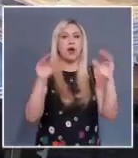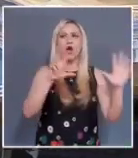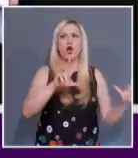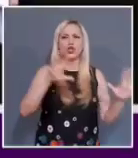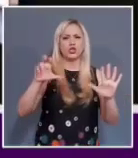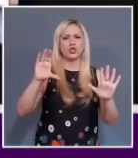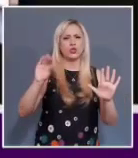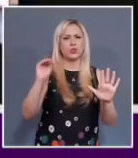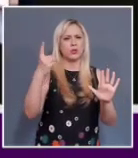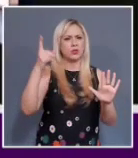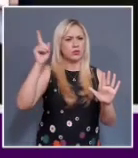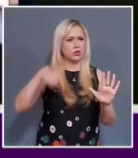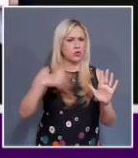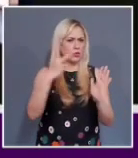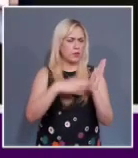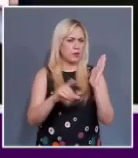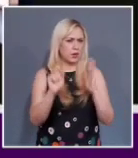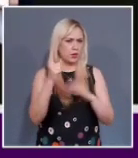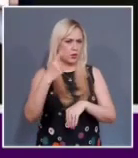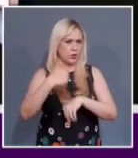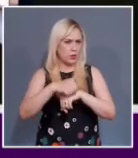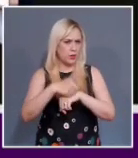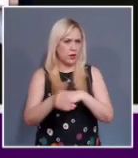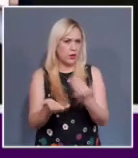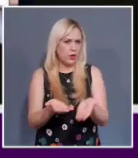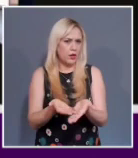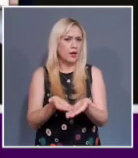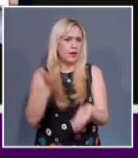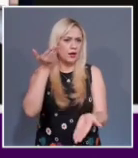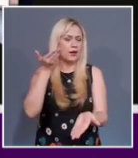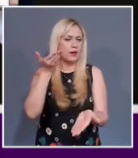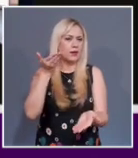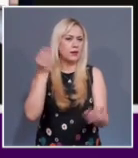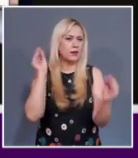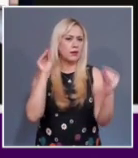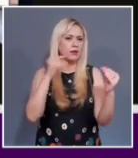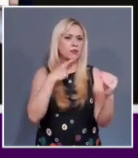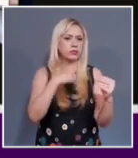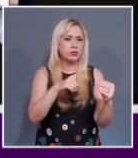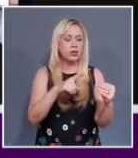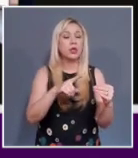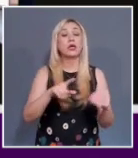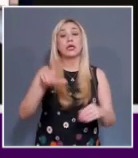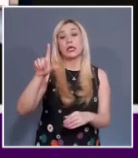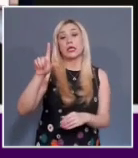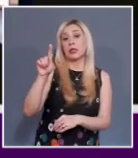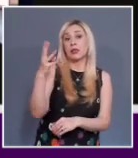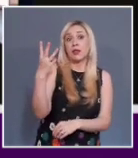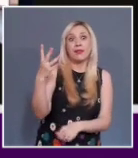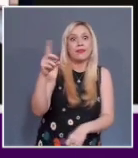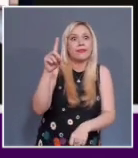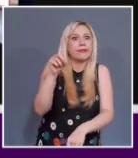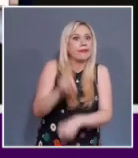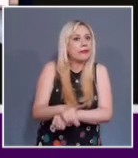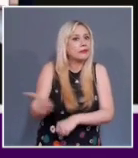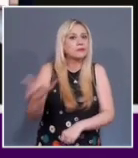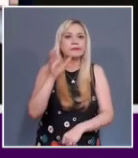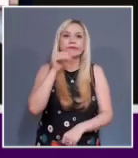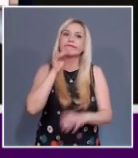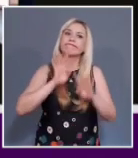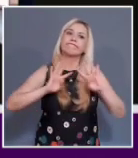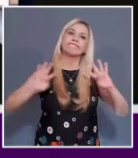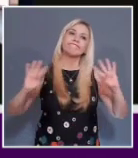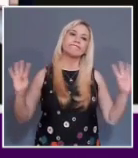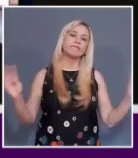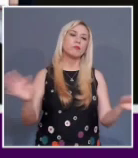891/2021. Las y los comisionados sesionaron de manera virtual a 73 días de no tener sesiones ordinarias. Para el canal del Poder